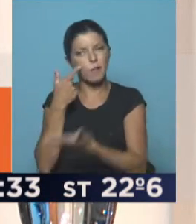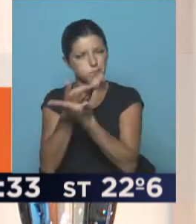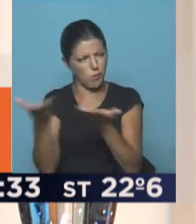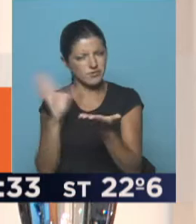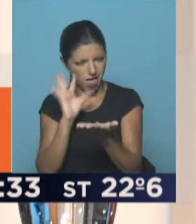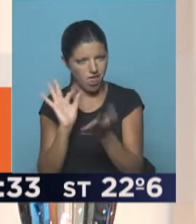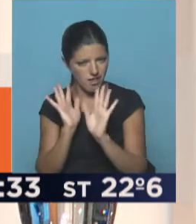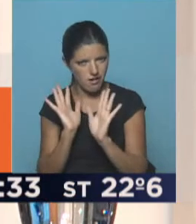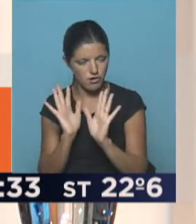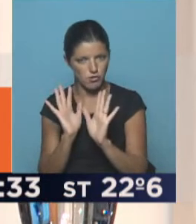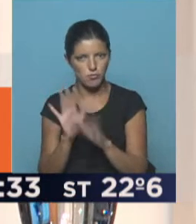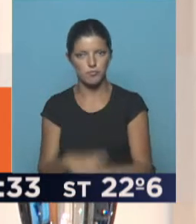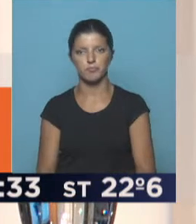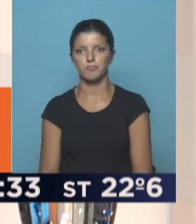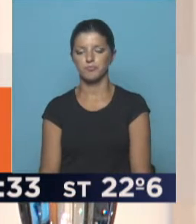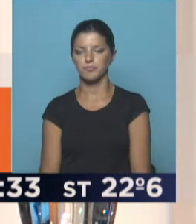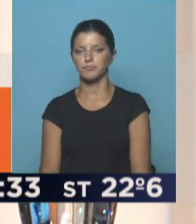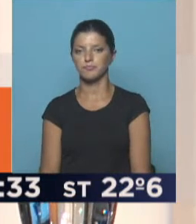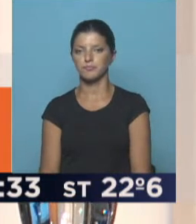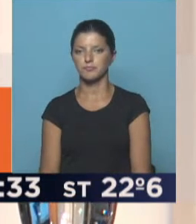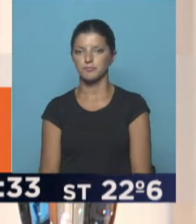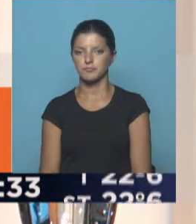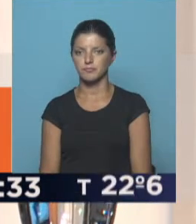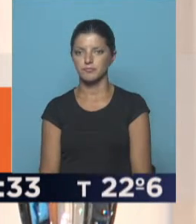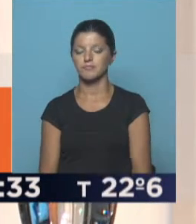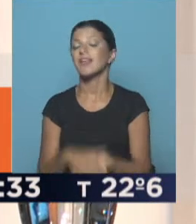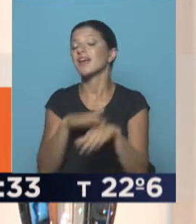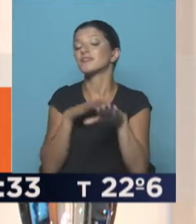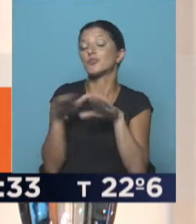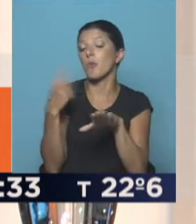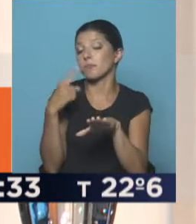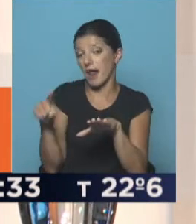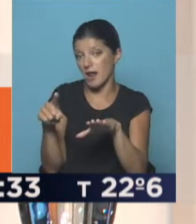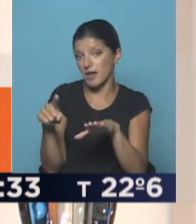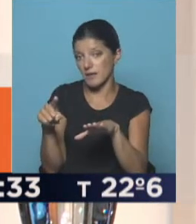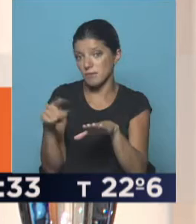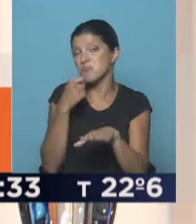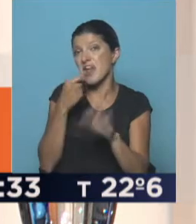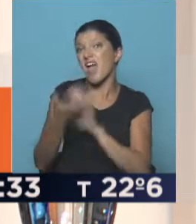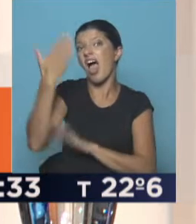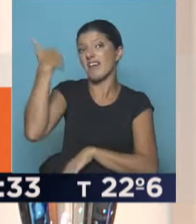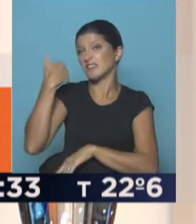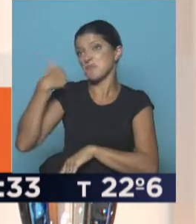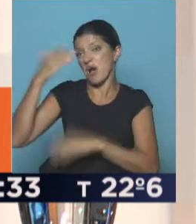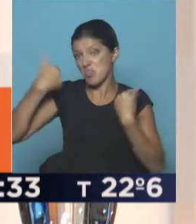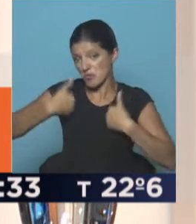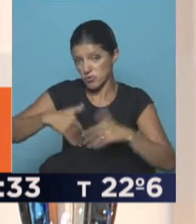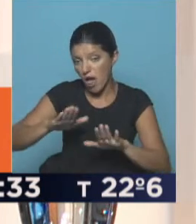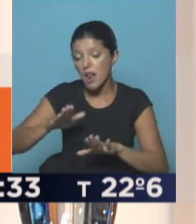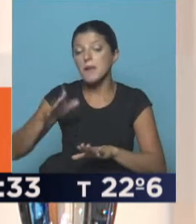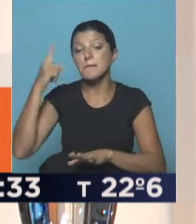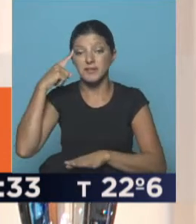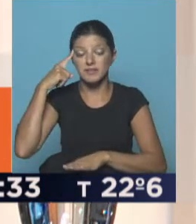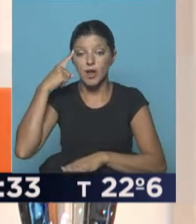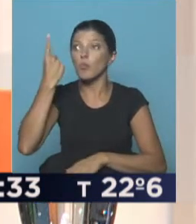es un caso raro para estos tiempos, en otros tiempos quizás hubiera sido más natural, de